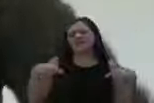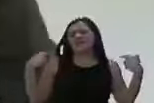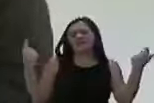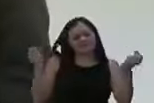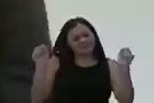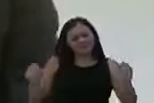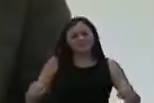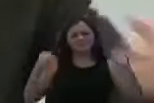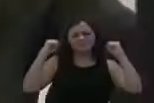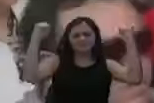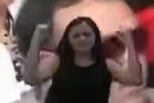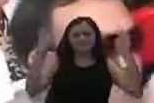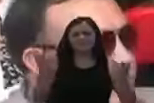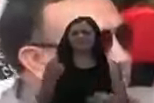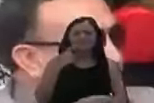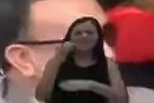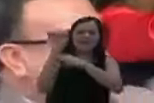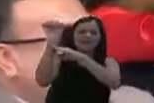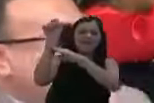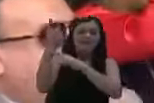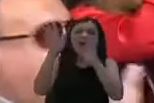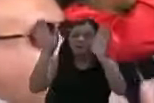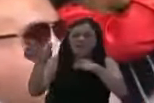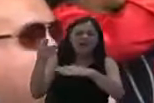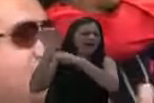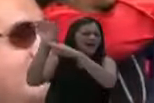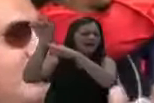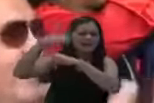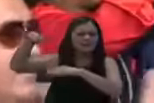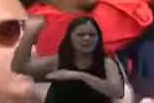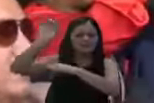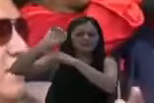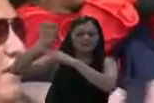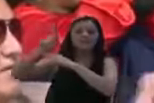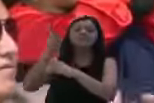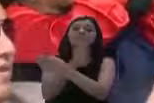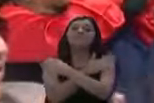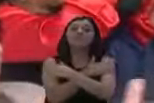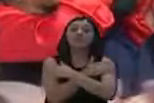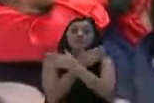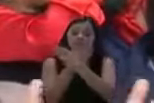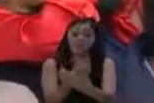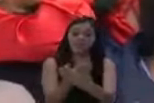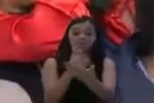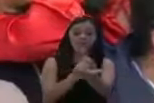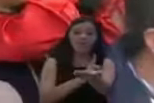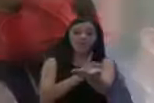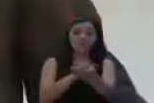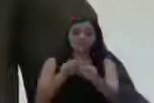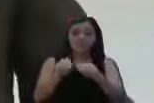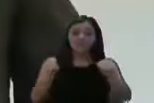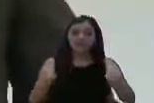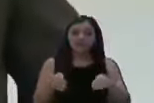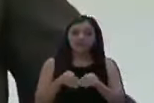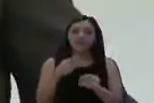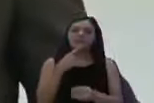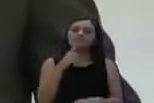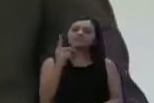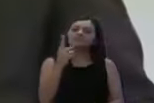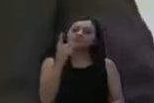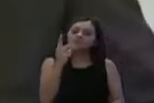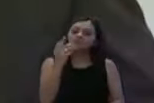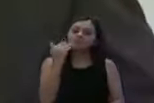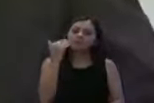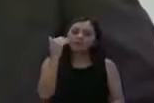venceremos no le hagan caso felicitaciones aando tierra que nos digan que era solo permitido para